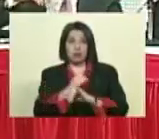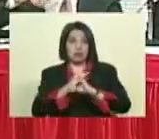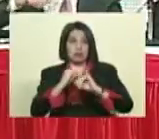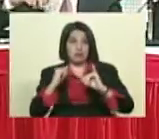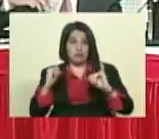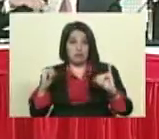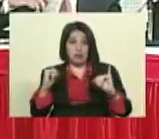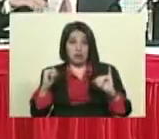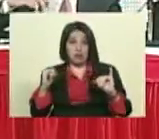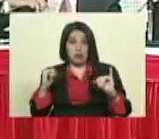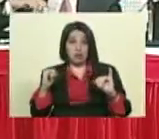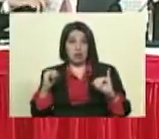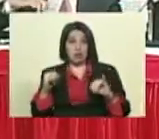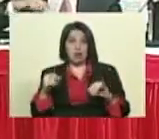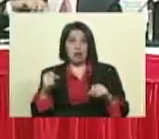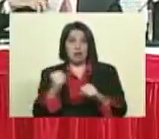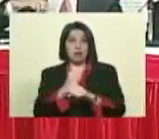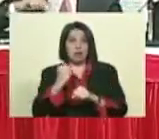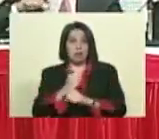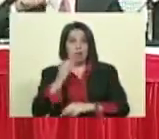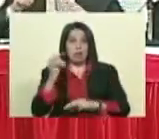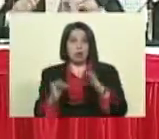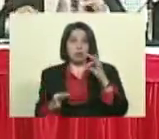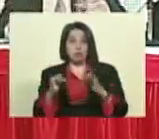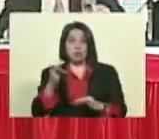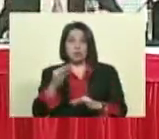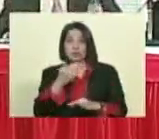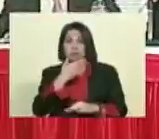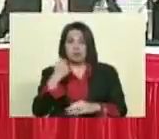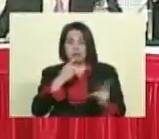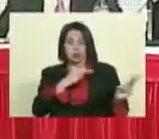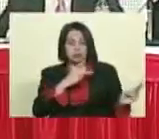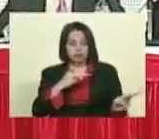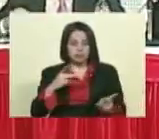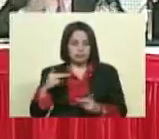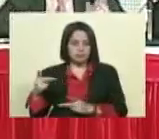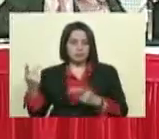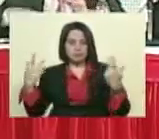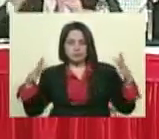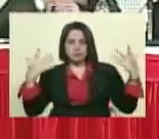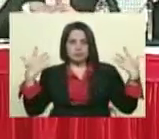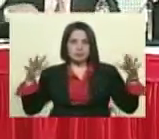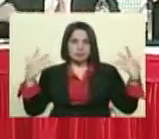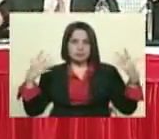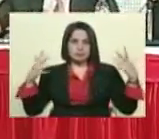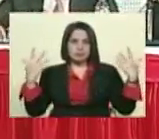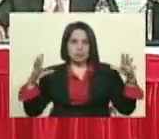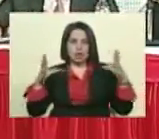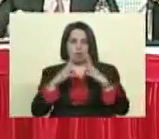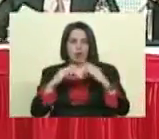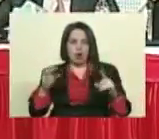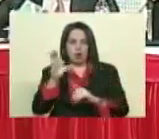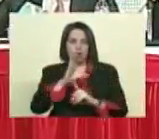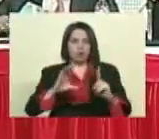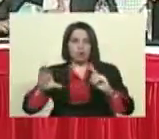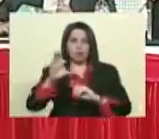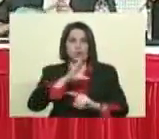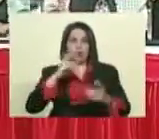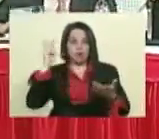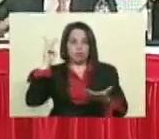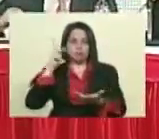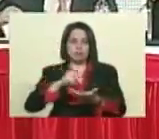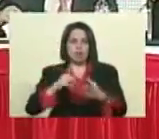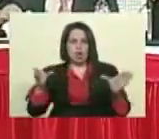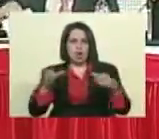esta jornada de justicia que recibir con un buen aplauso a los cultores venezolanos. Están llegando los